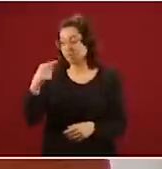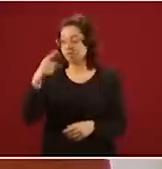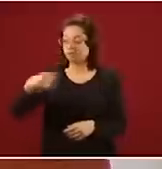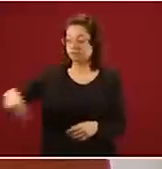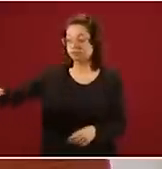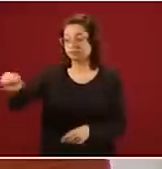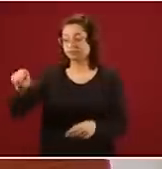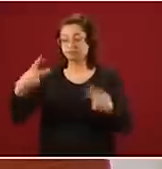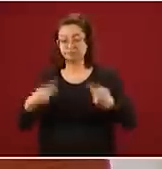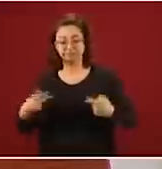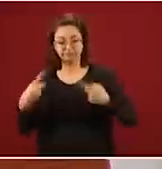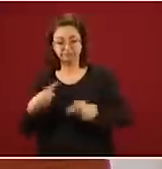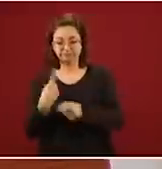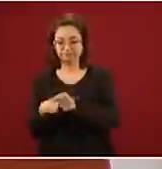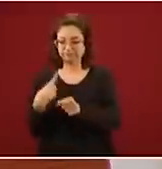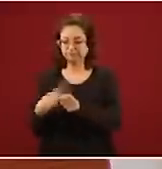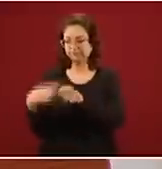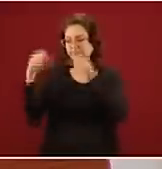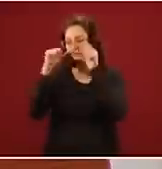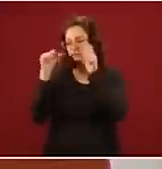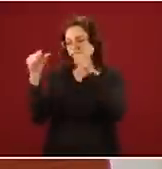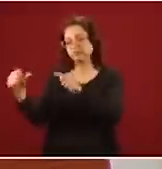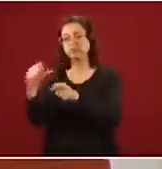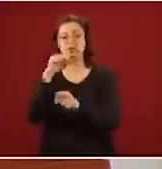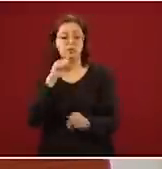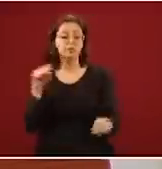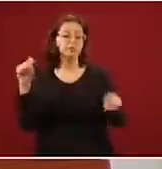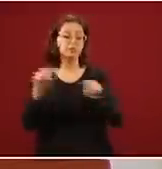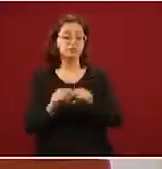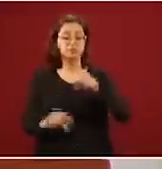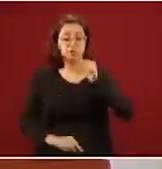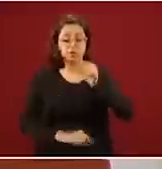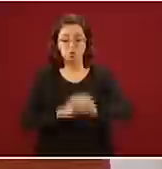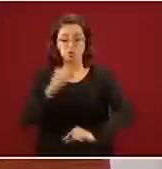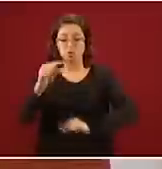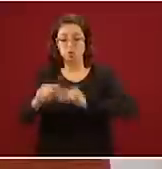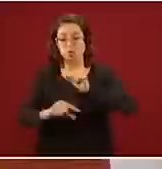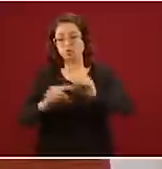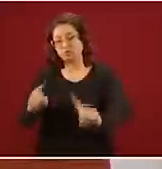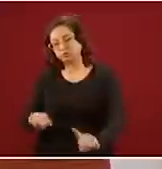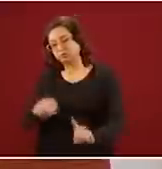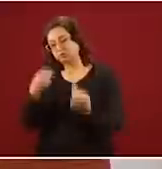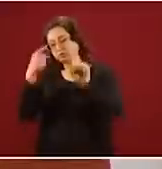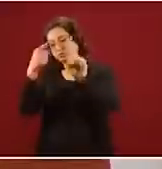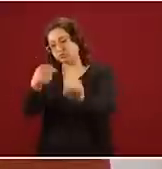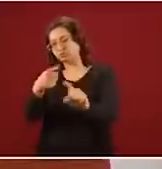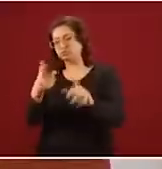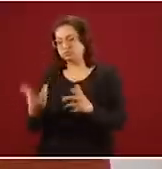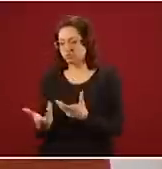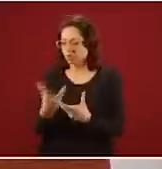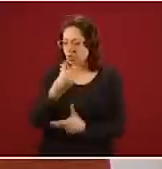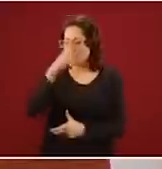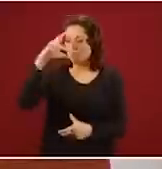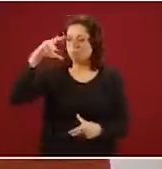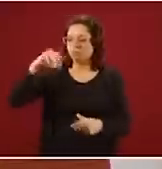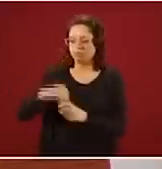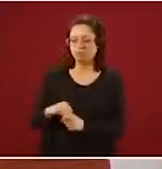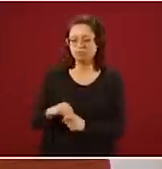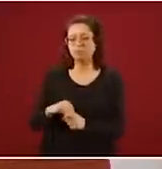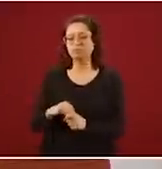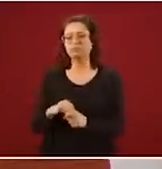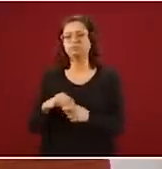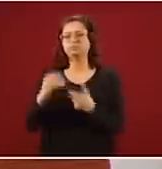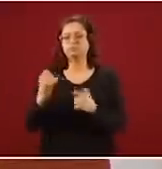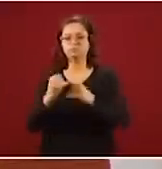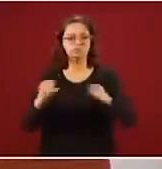en forma gradual, así como impulsar acciones orientadas a lograr una adecuada integración y articulación de